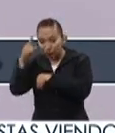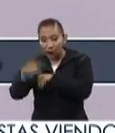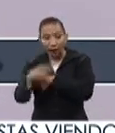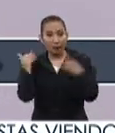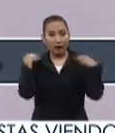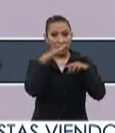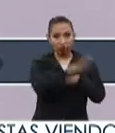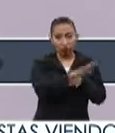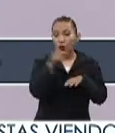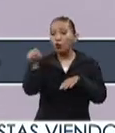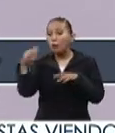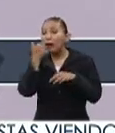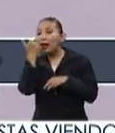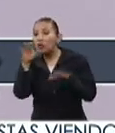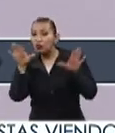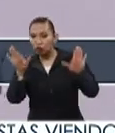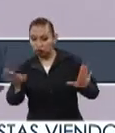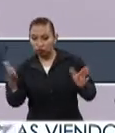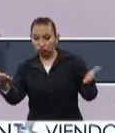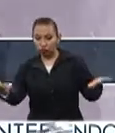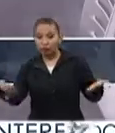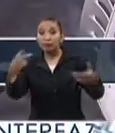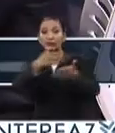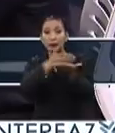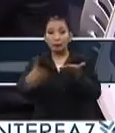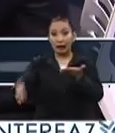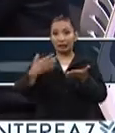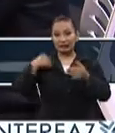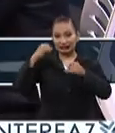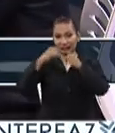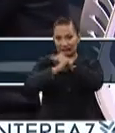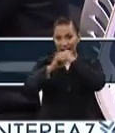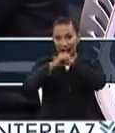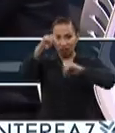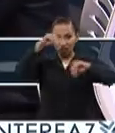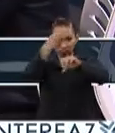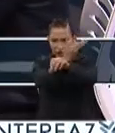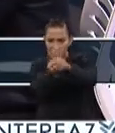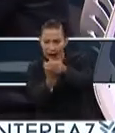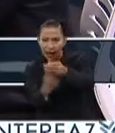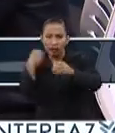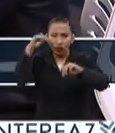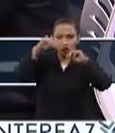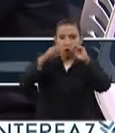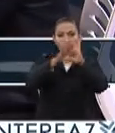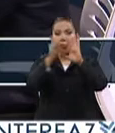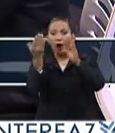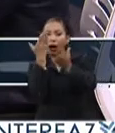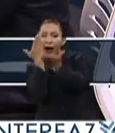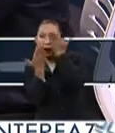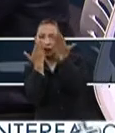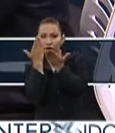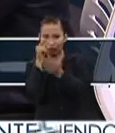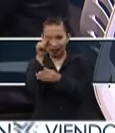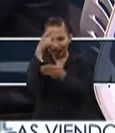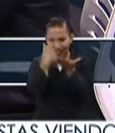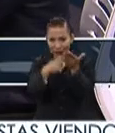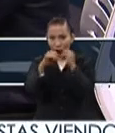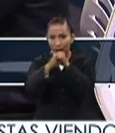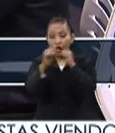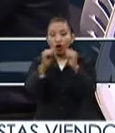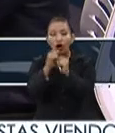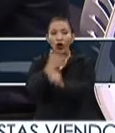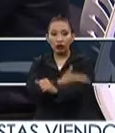para profesores, uno para alumnos, y la parte de la plataforma, el diseño pedagógico de la educación a distancia, con